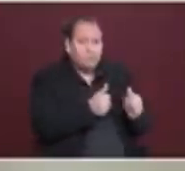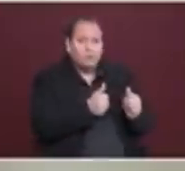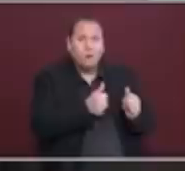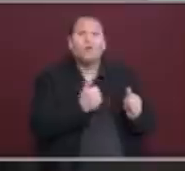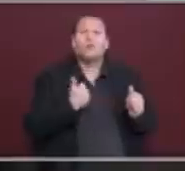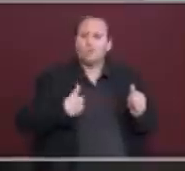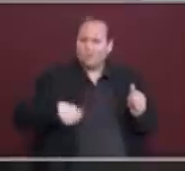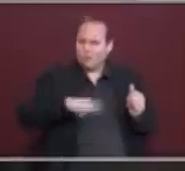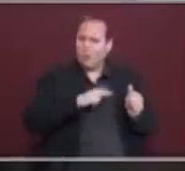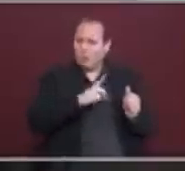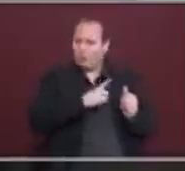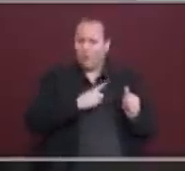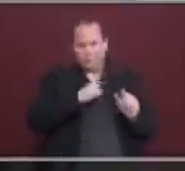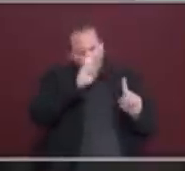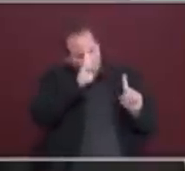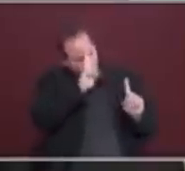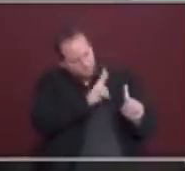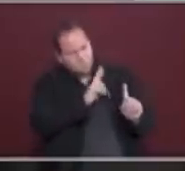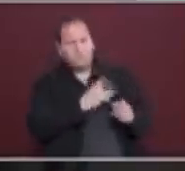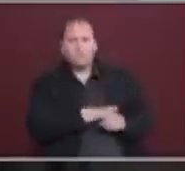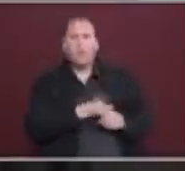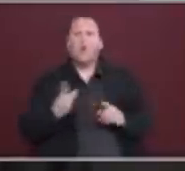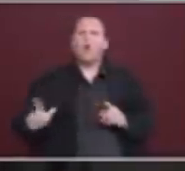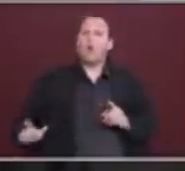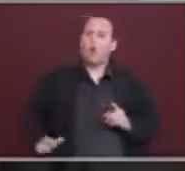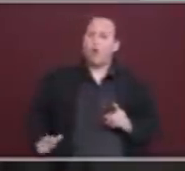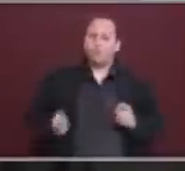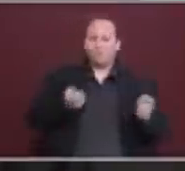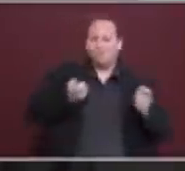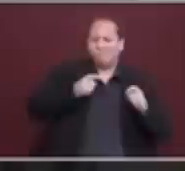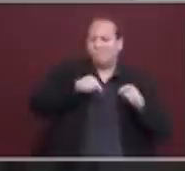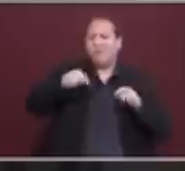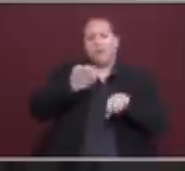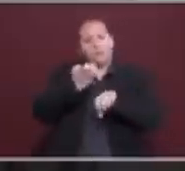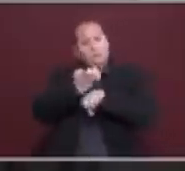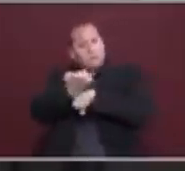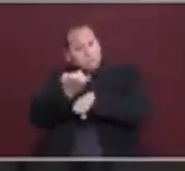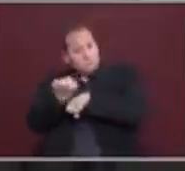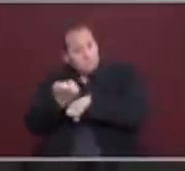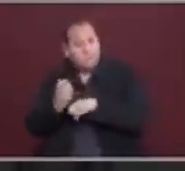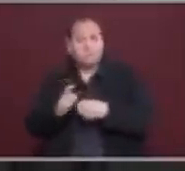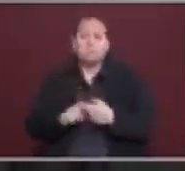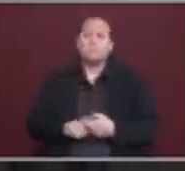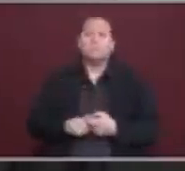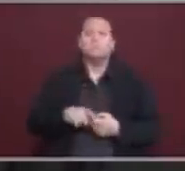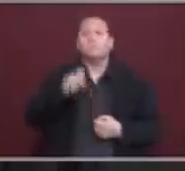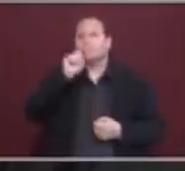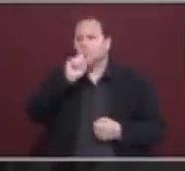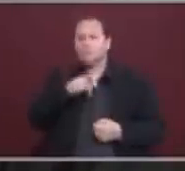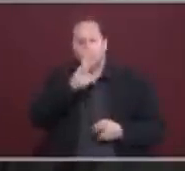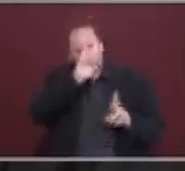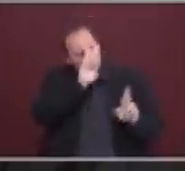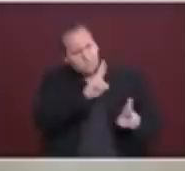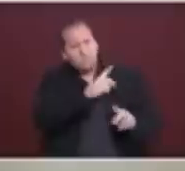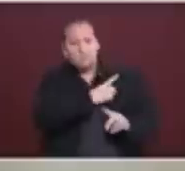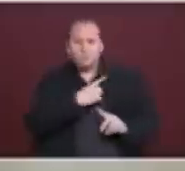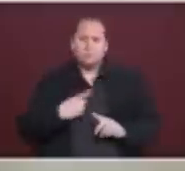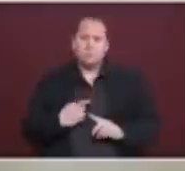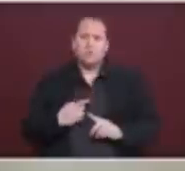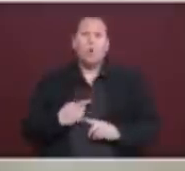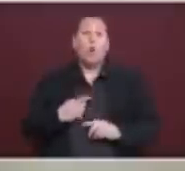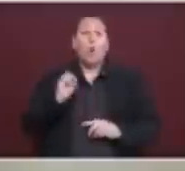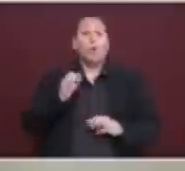que ser respetuosos de los gobiernos estatales desde la